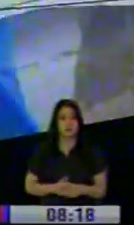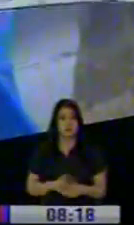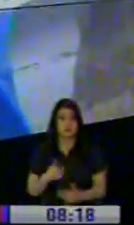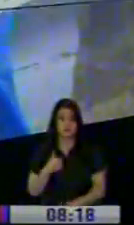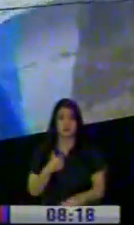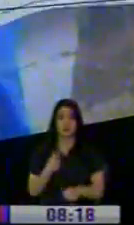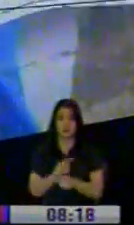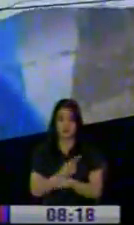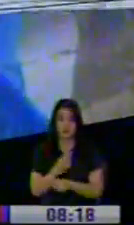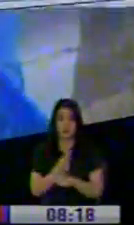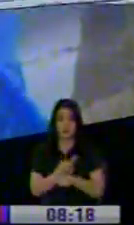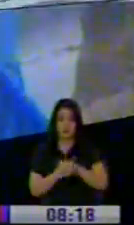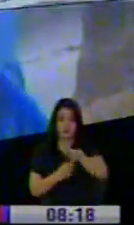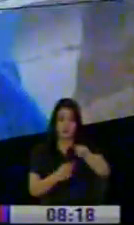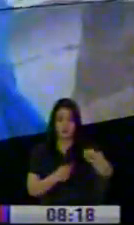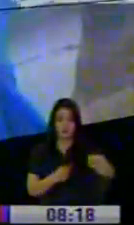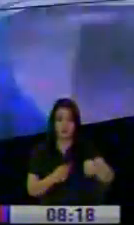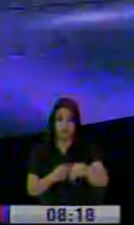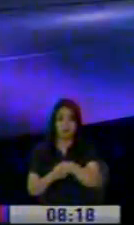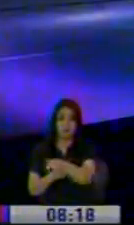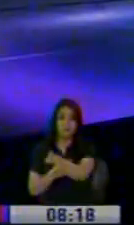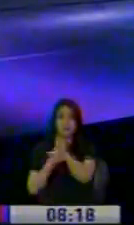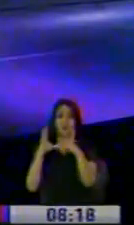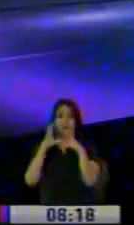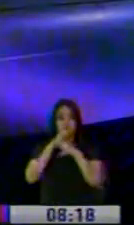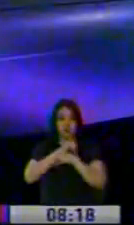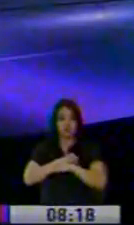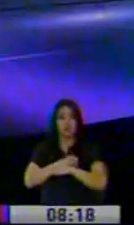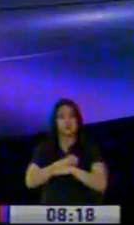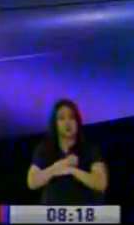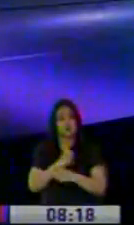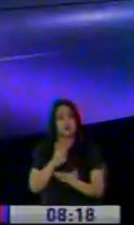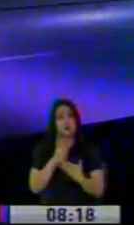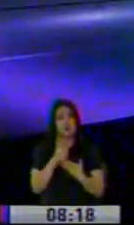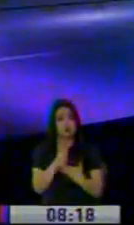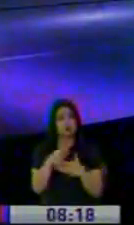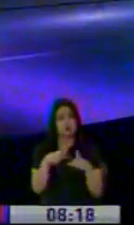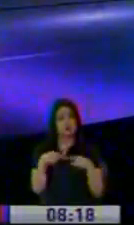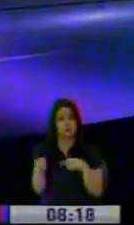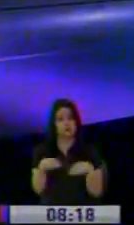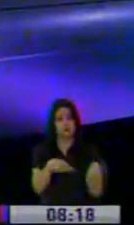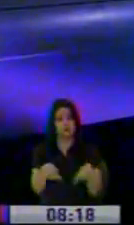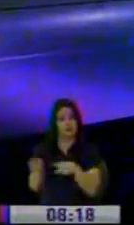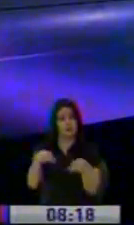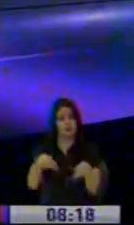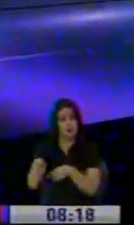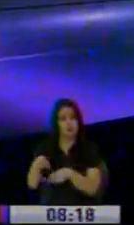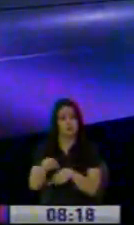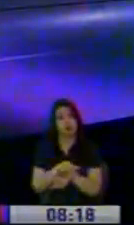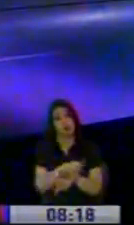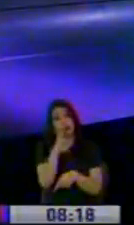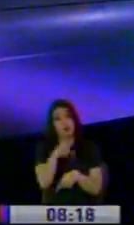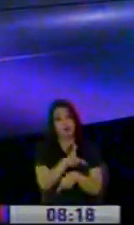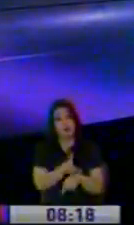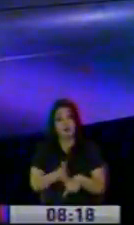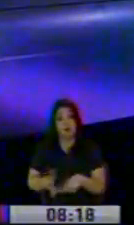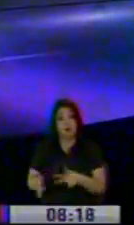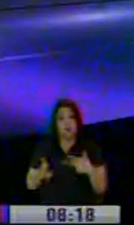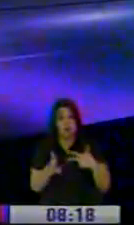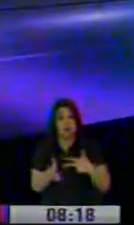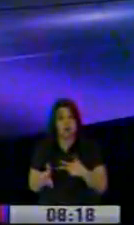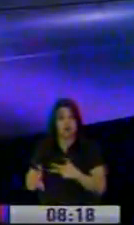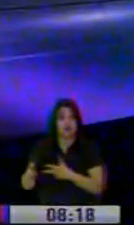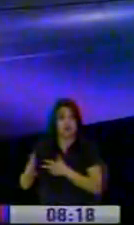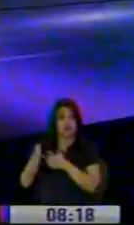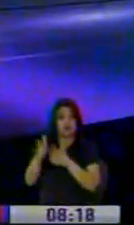ratos utilizo esa vía en la noche, sí ayuda para el tráfico que va a la autopista, porque la otra vía se va a ciudadelas